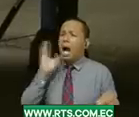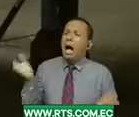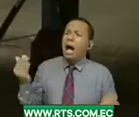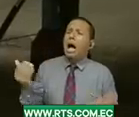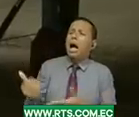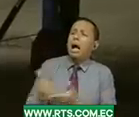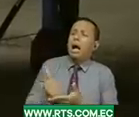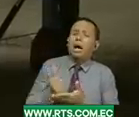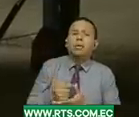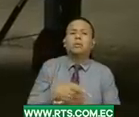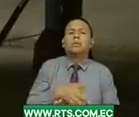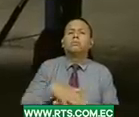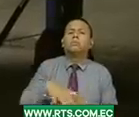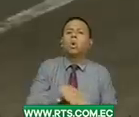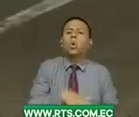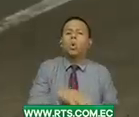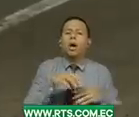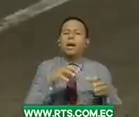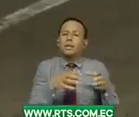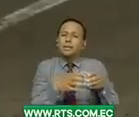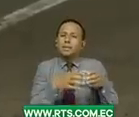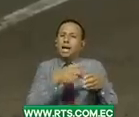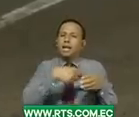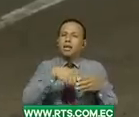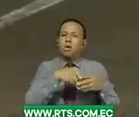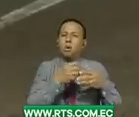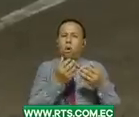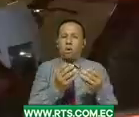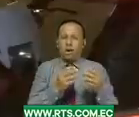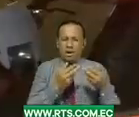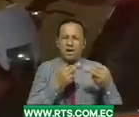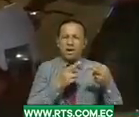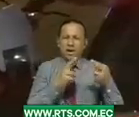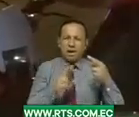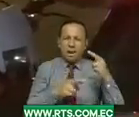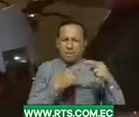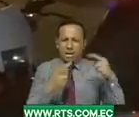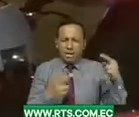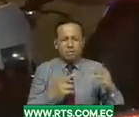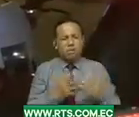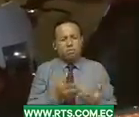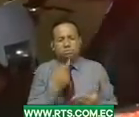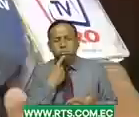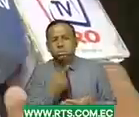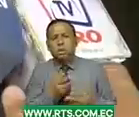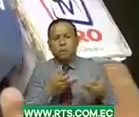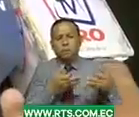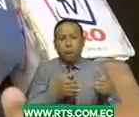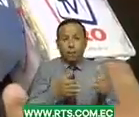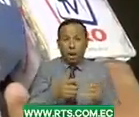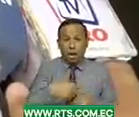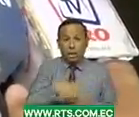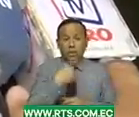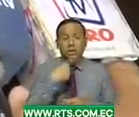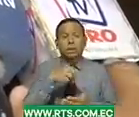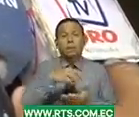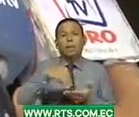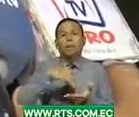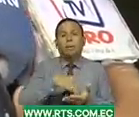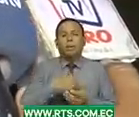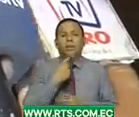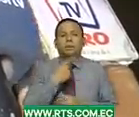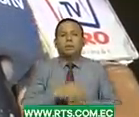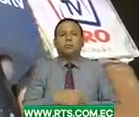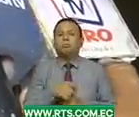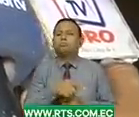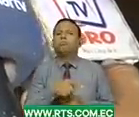hecho ocurrió en la parte externa de un centro de rehabilitación física en la zona hospitalaria del Puerto Manavita. Hay una de